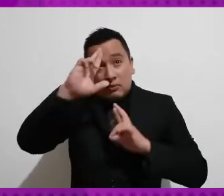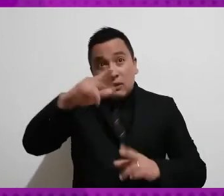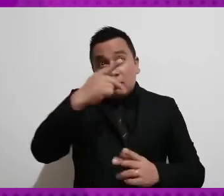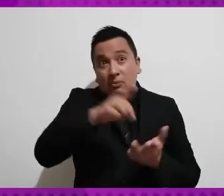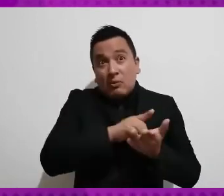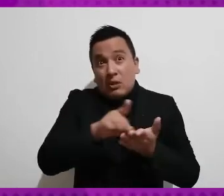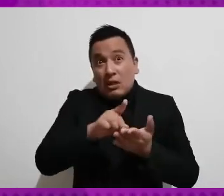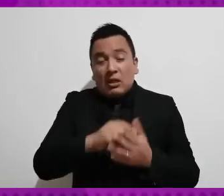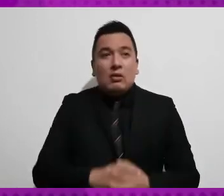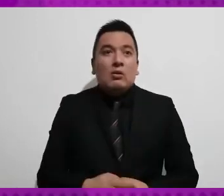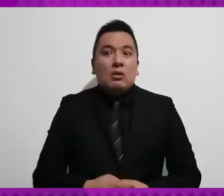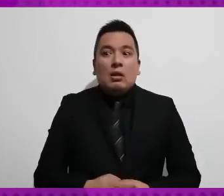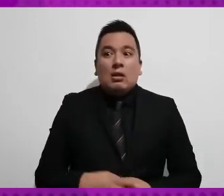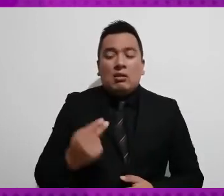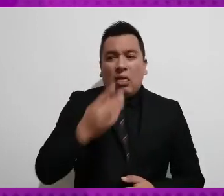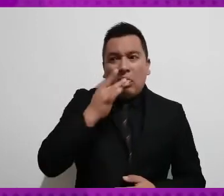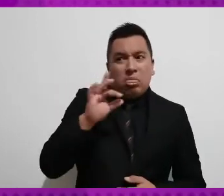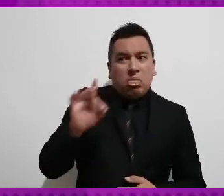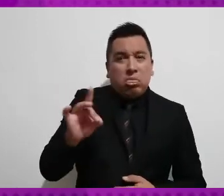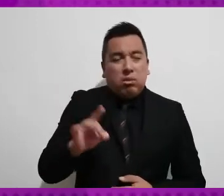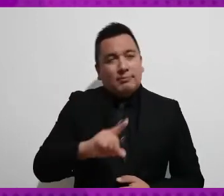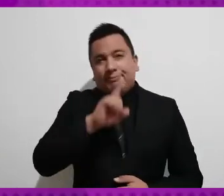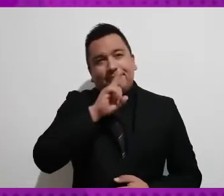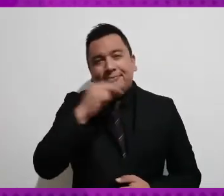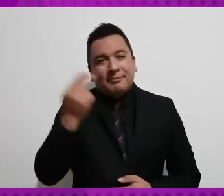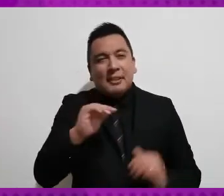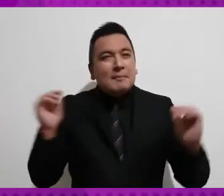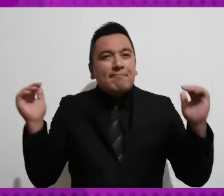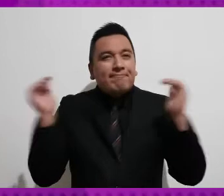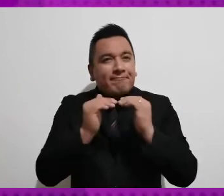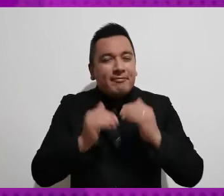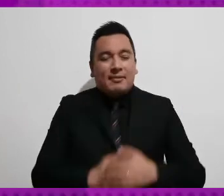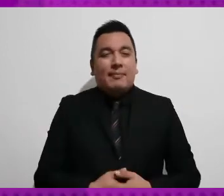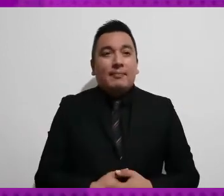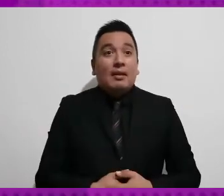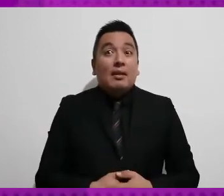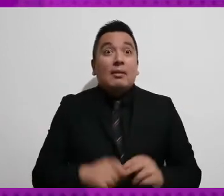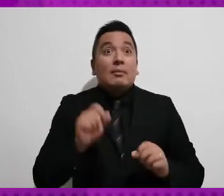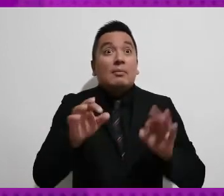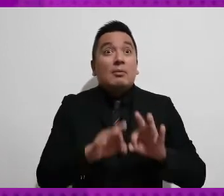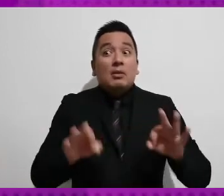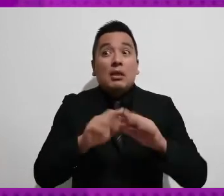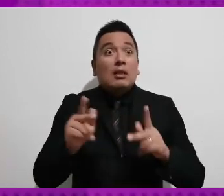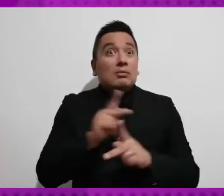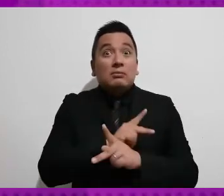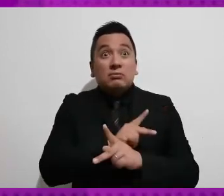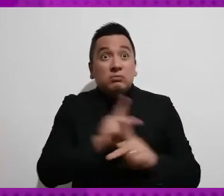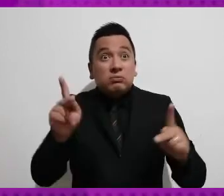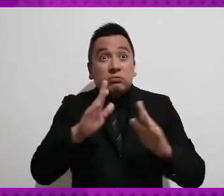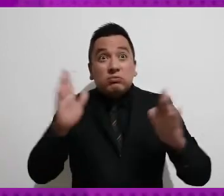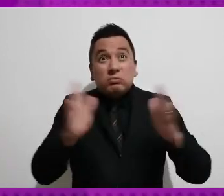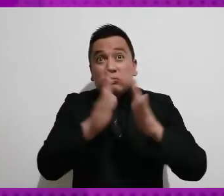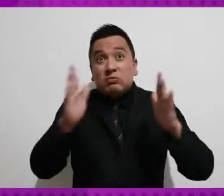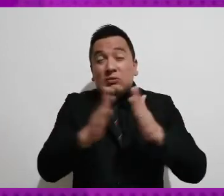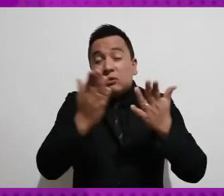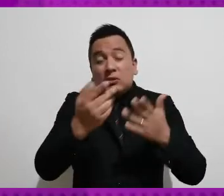sin distinción alguna y en condiciones de igualdad y en su participación efectiva en la vida pública a través del sufragio para